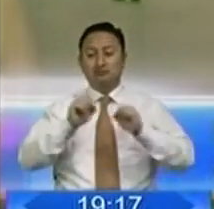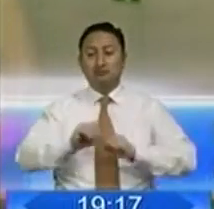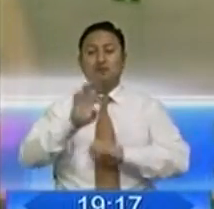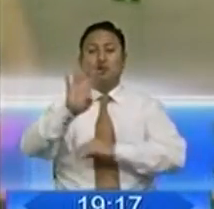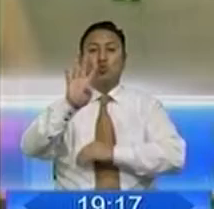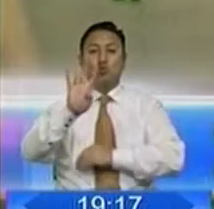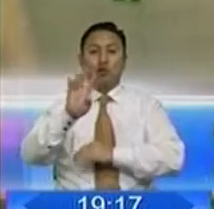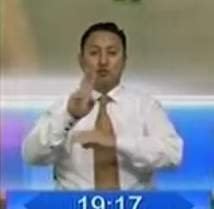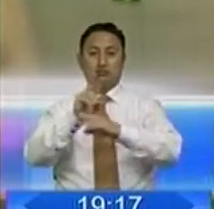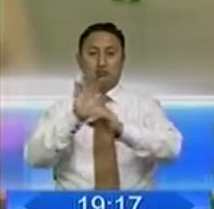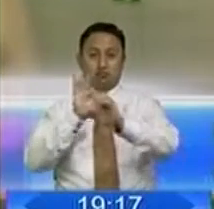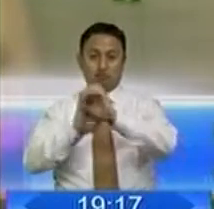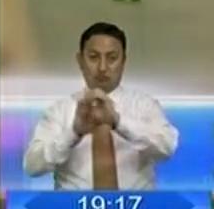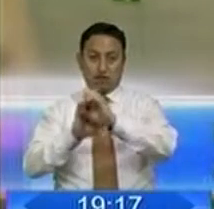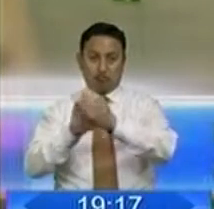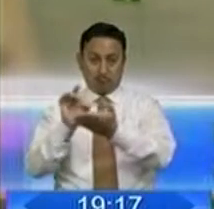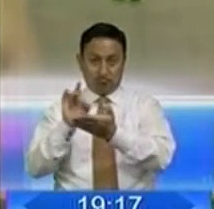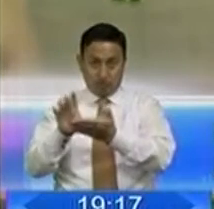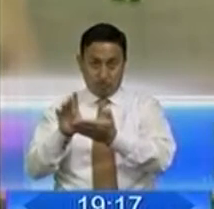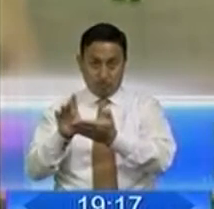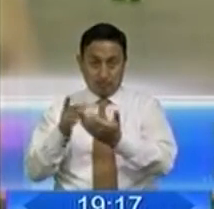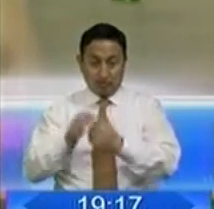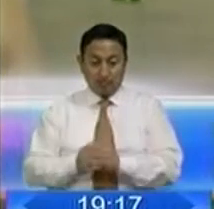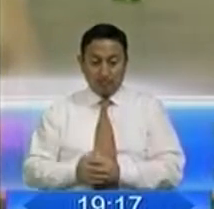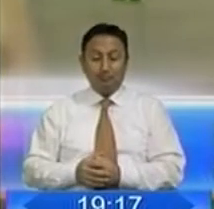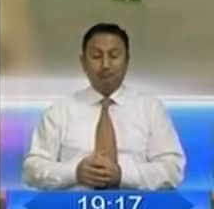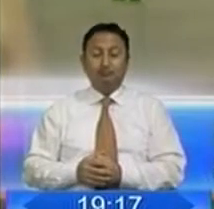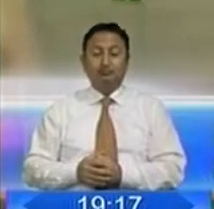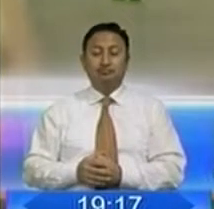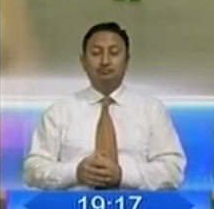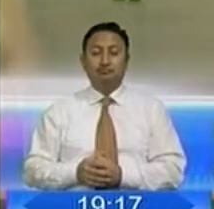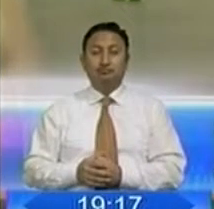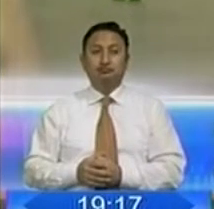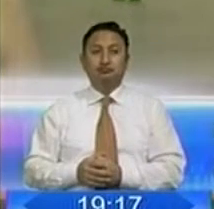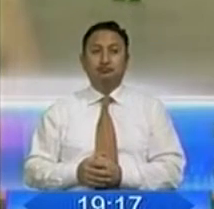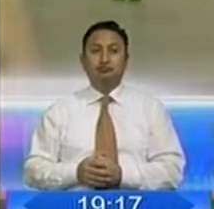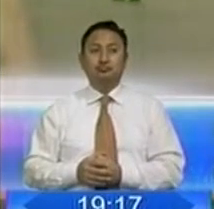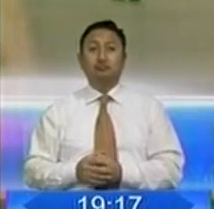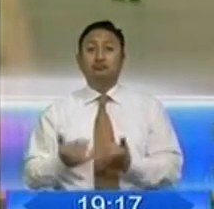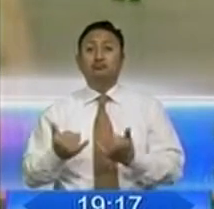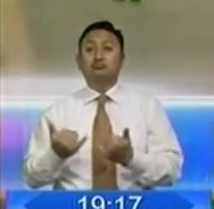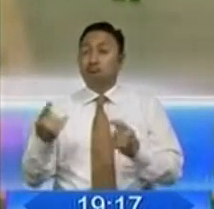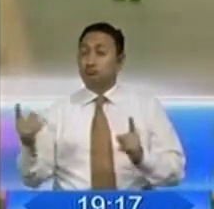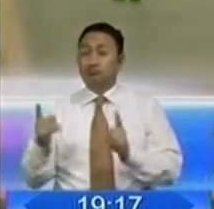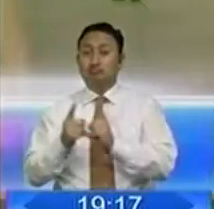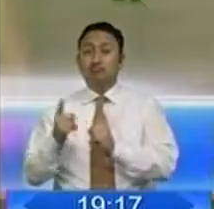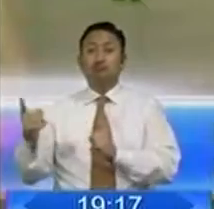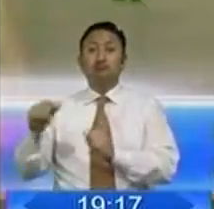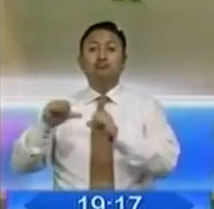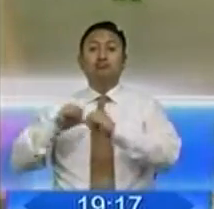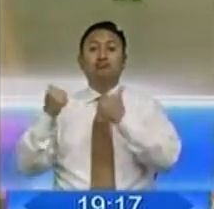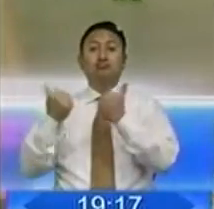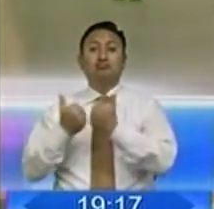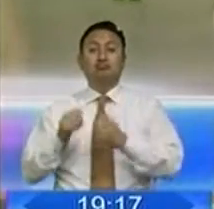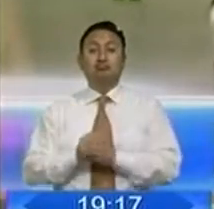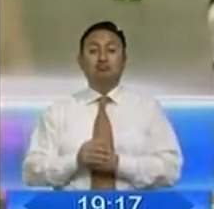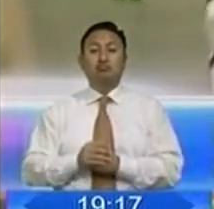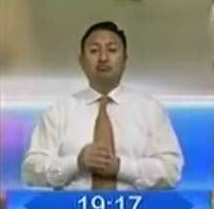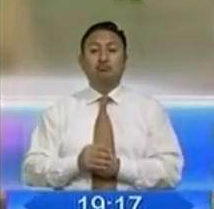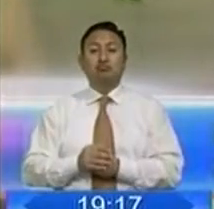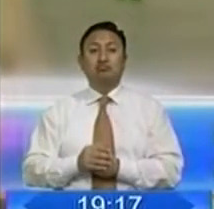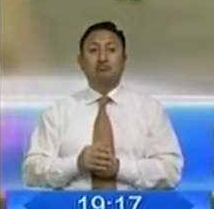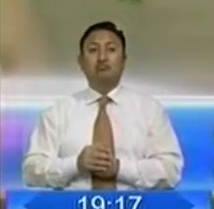los 4 consejeros del Consejo de Participación Ciudadana y Control Social. Precisamente ahora nos encontramos con la asambleísta